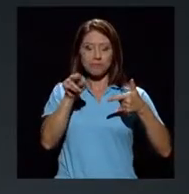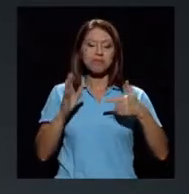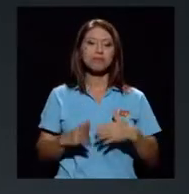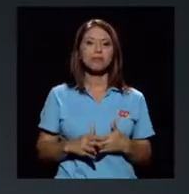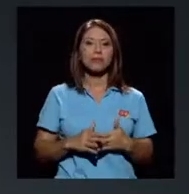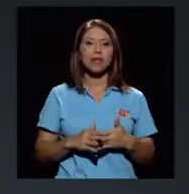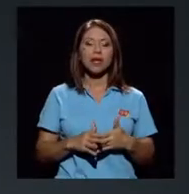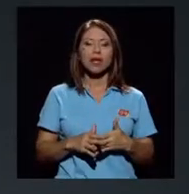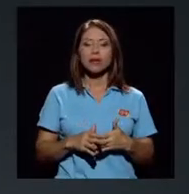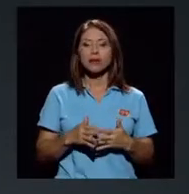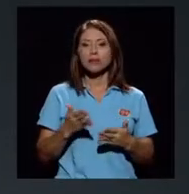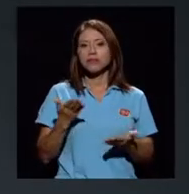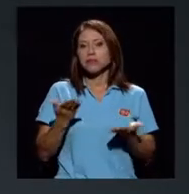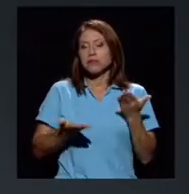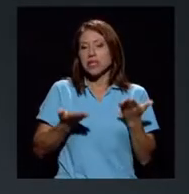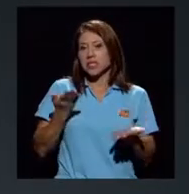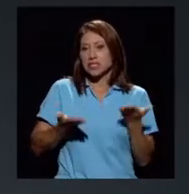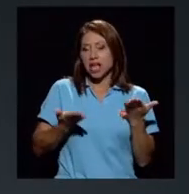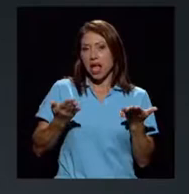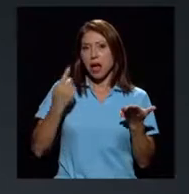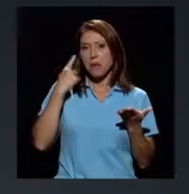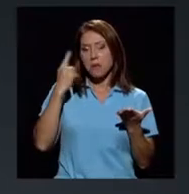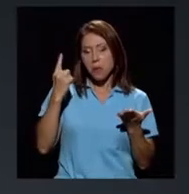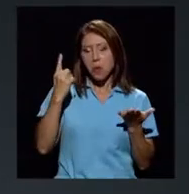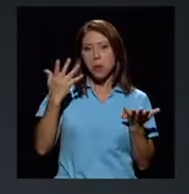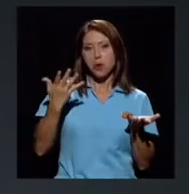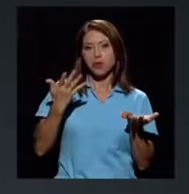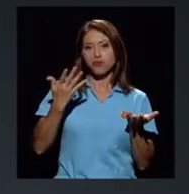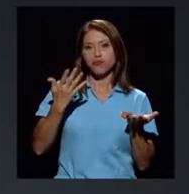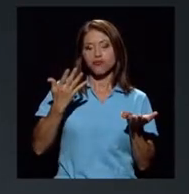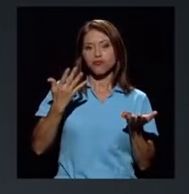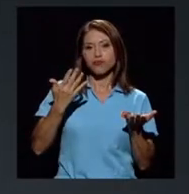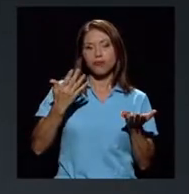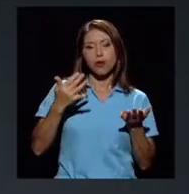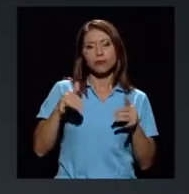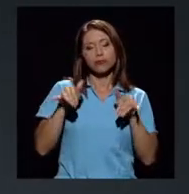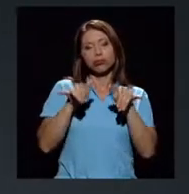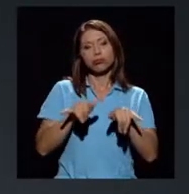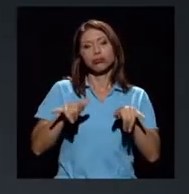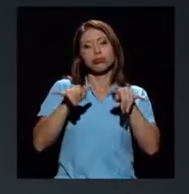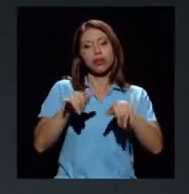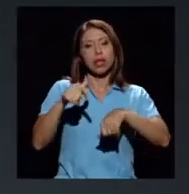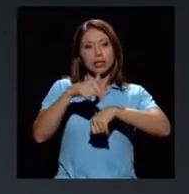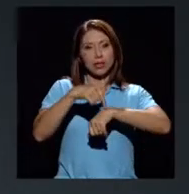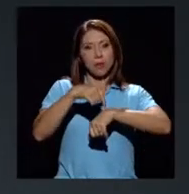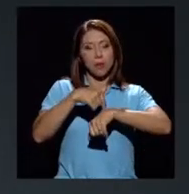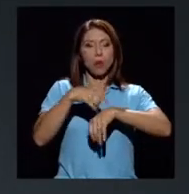Quizá por precedencia en el tiempo,